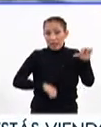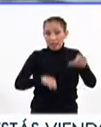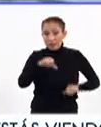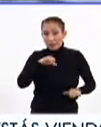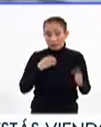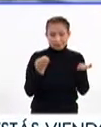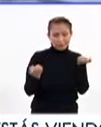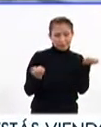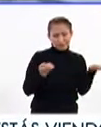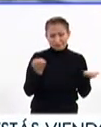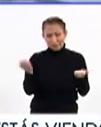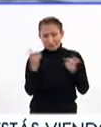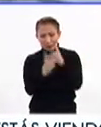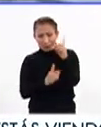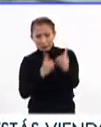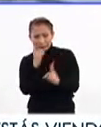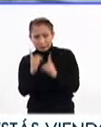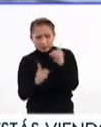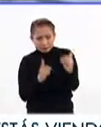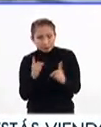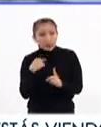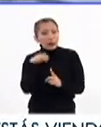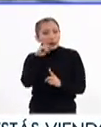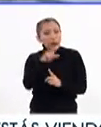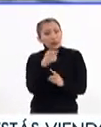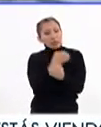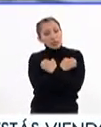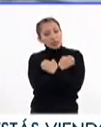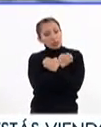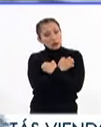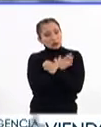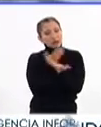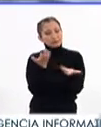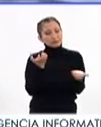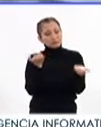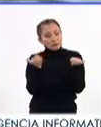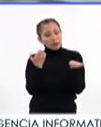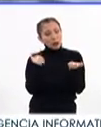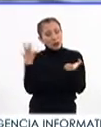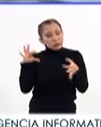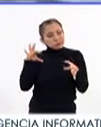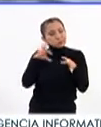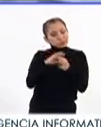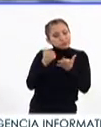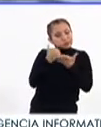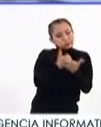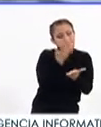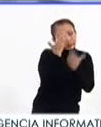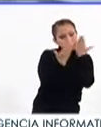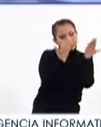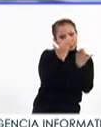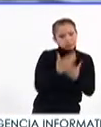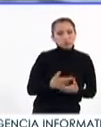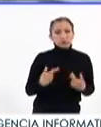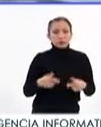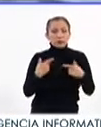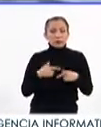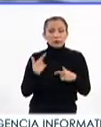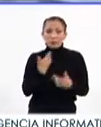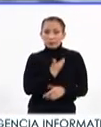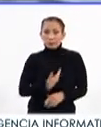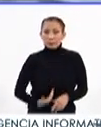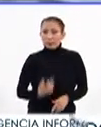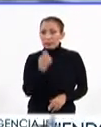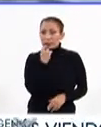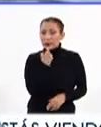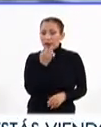actividades deportivas, actividades físicas y tener una educación física como complemento de la formación de los individuos. El presidente de